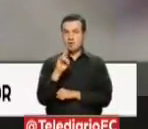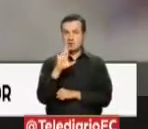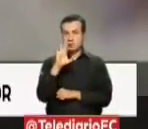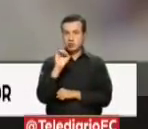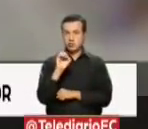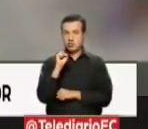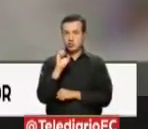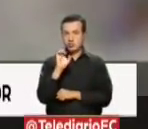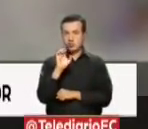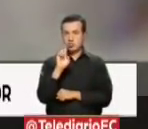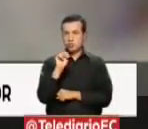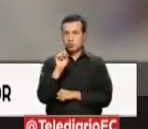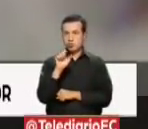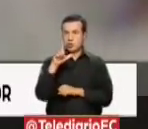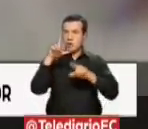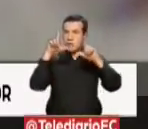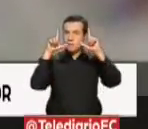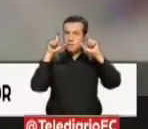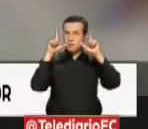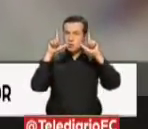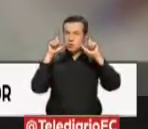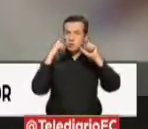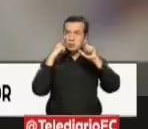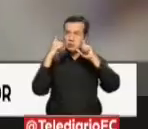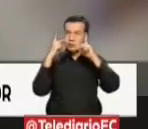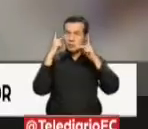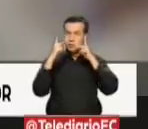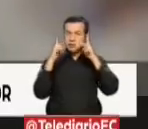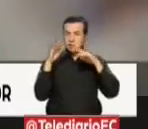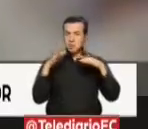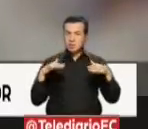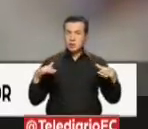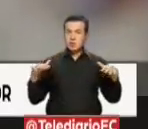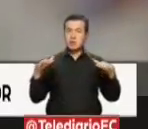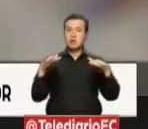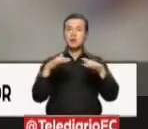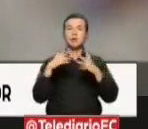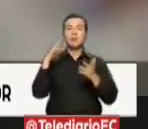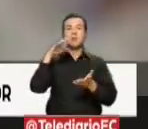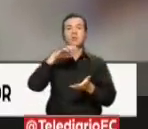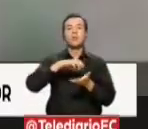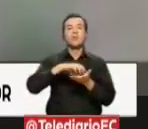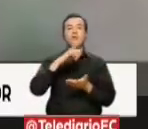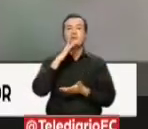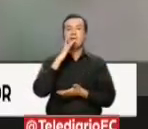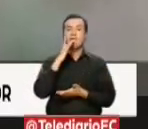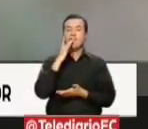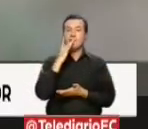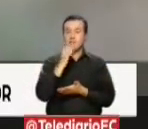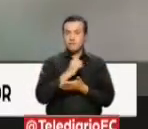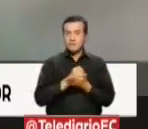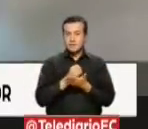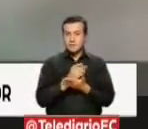Sornosa obtuvo una fotografía en una visita al Cerro de Arcos en la provincia del Oro.